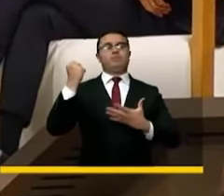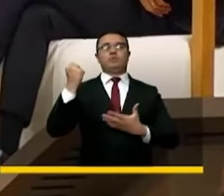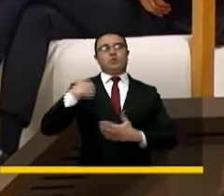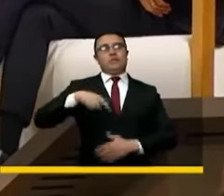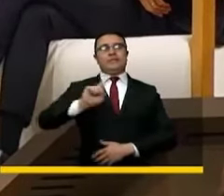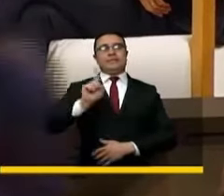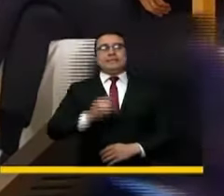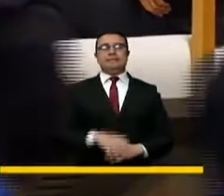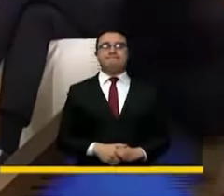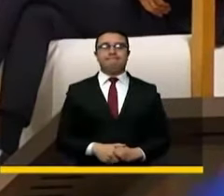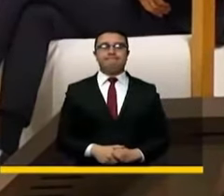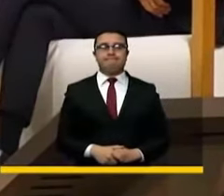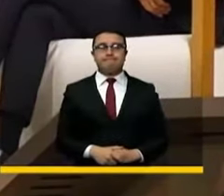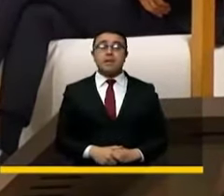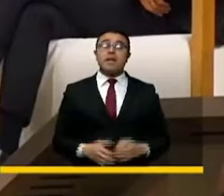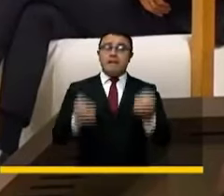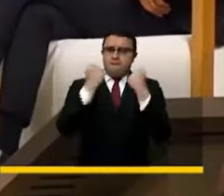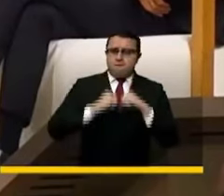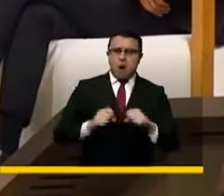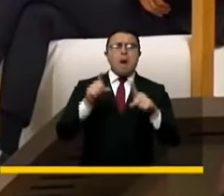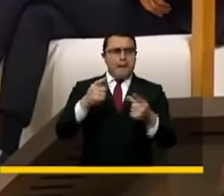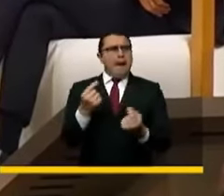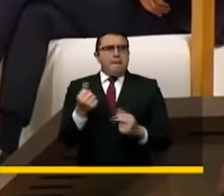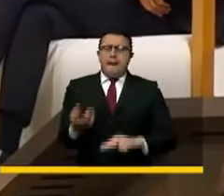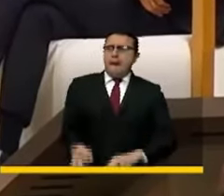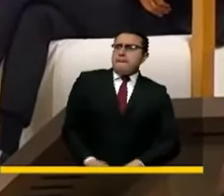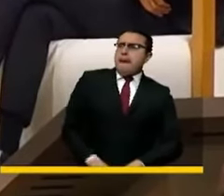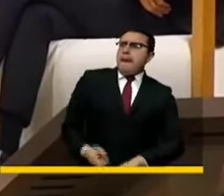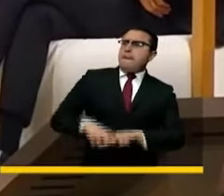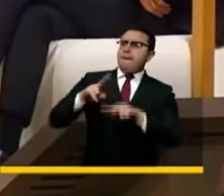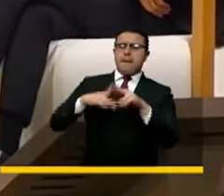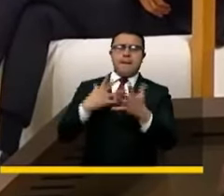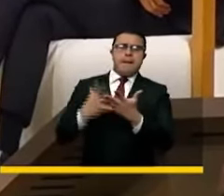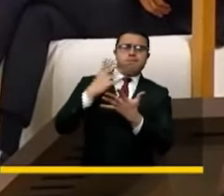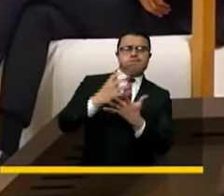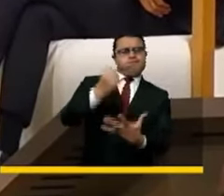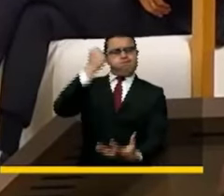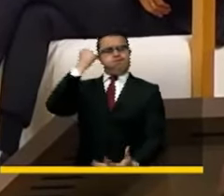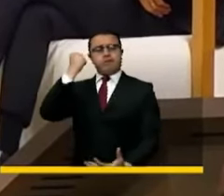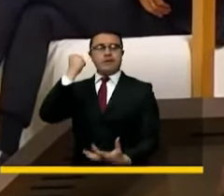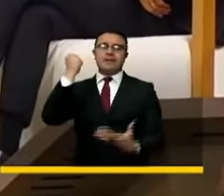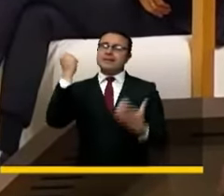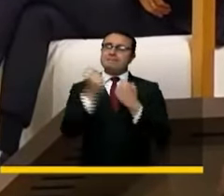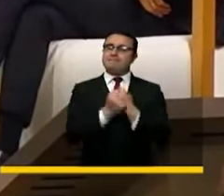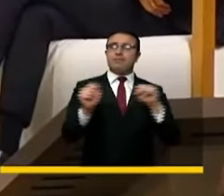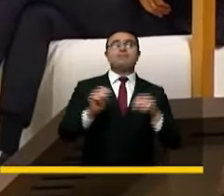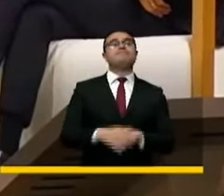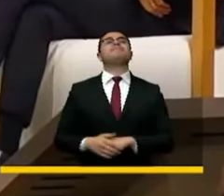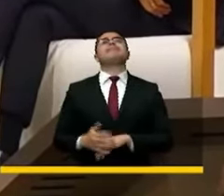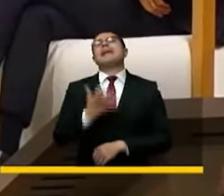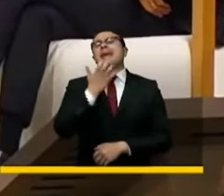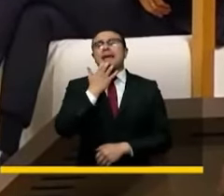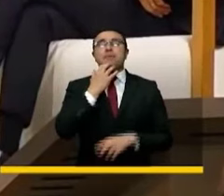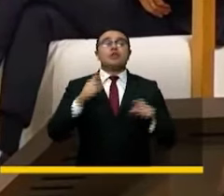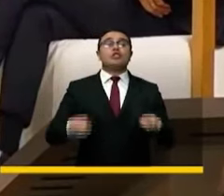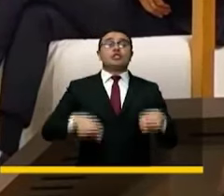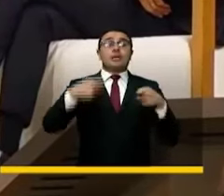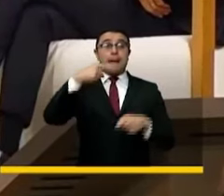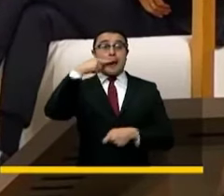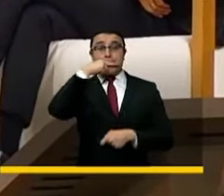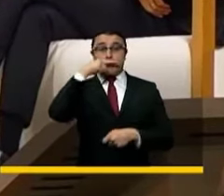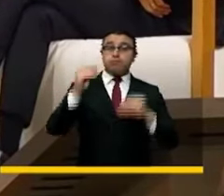del esfuerzo no se mide en rentabilidad. Por ejemplo, salvar la selva amazónica no es